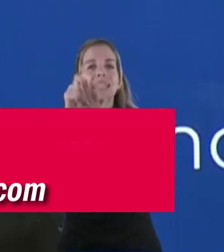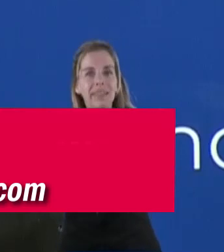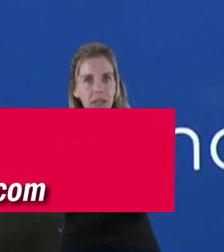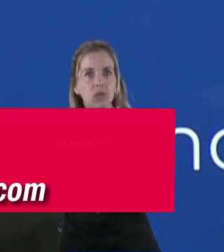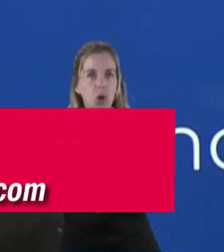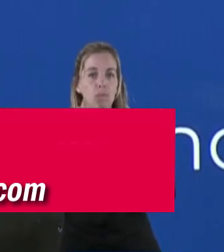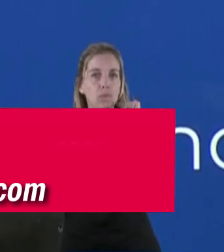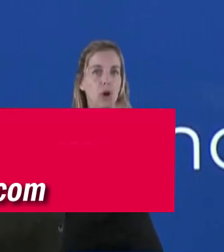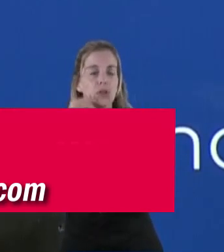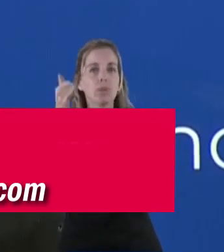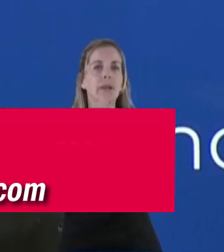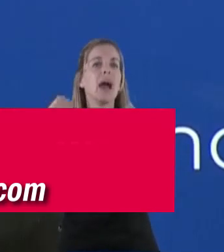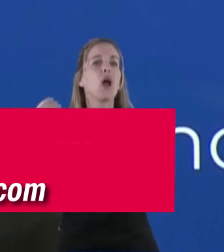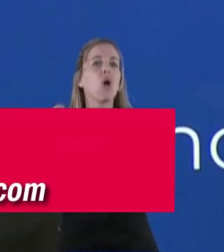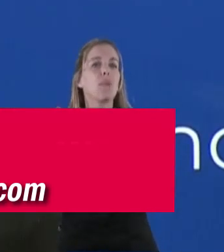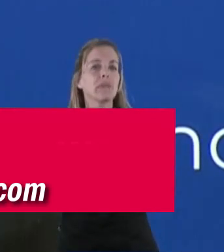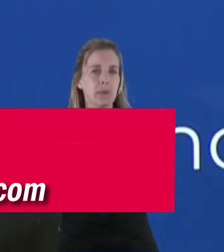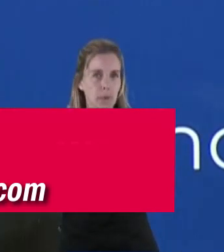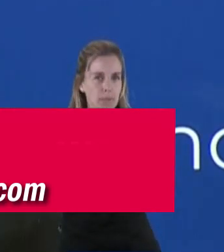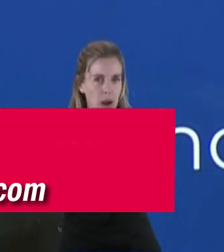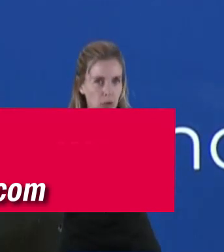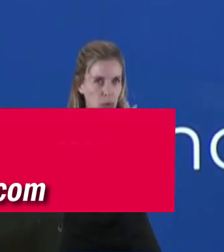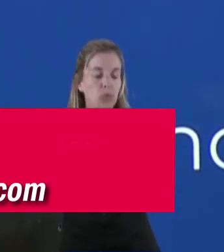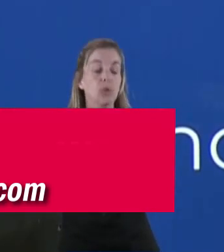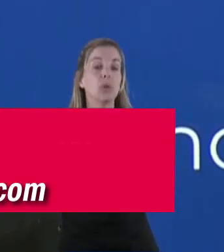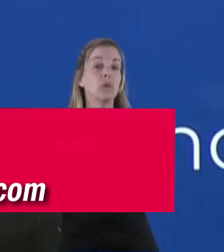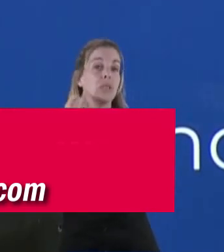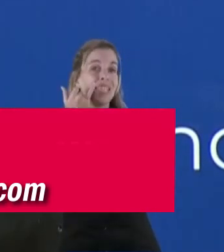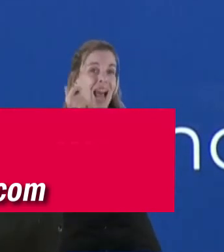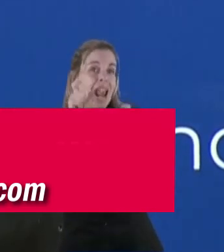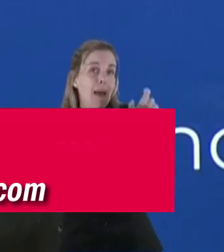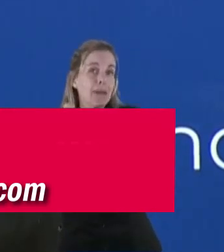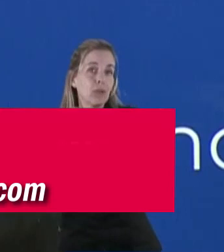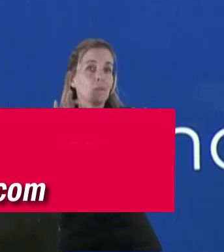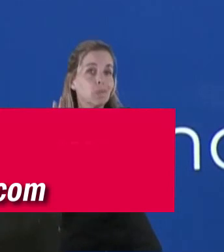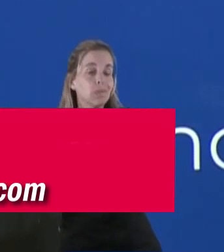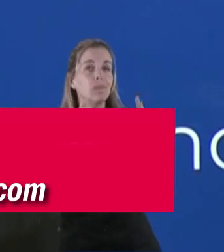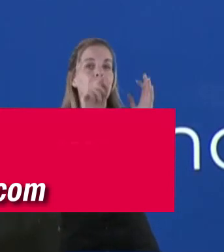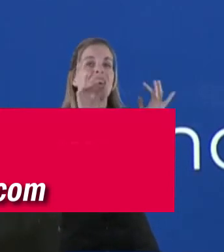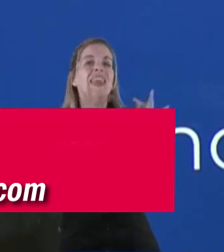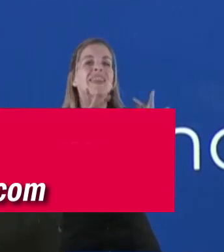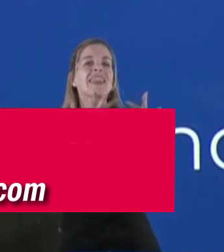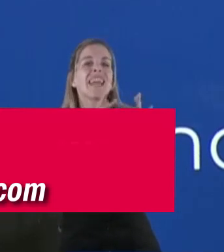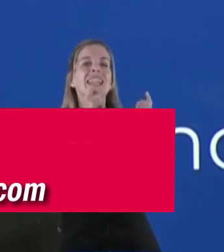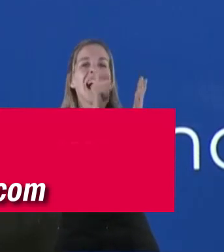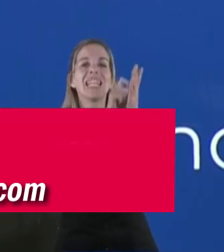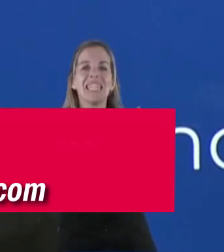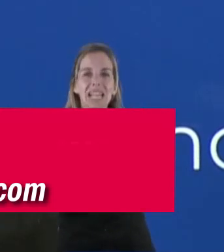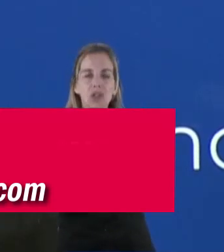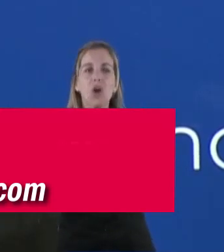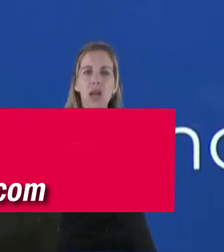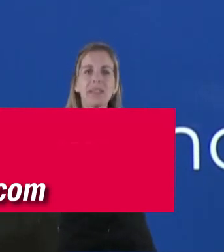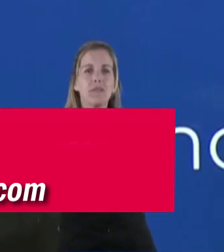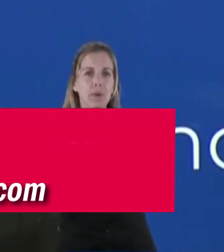cómo son los mecanismos justamente en esos casos. Los que han hecho el censo digital, no se preocupen, nosotros los datos los tenemos, quizás lo que no va a